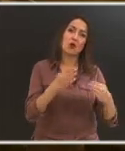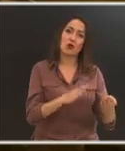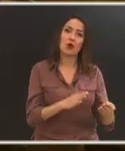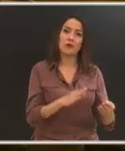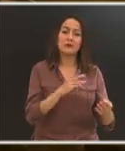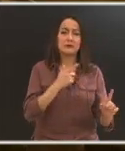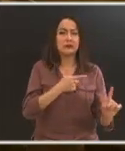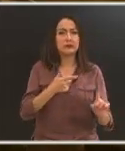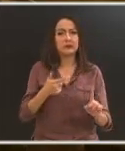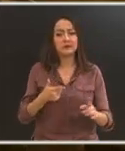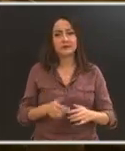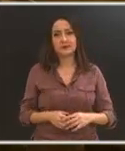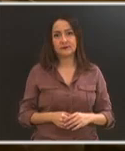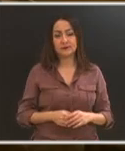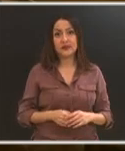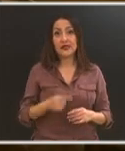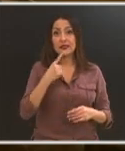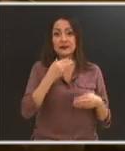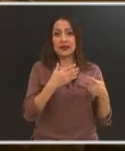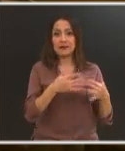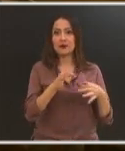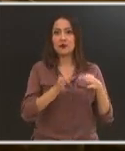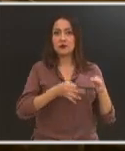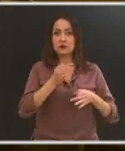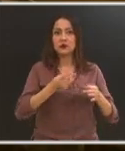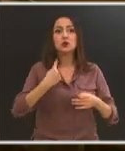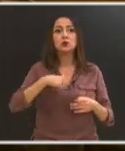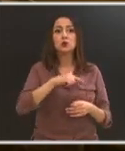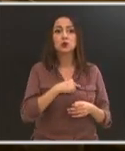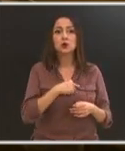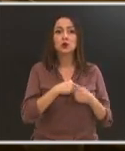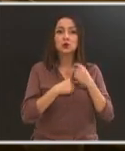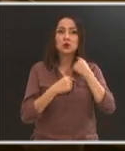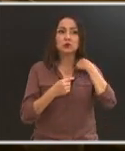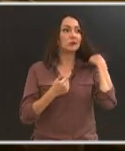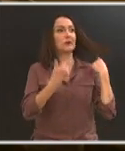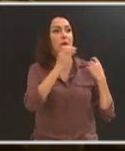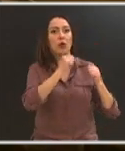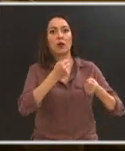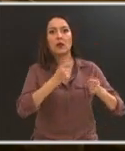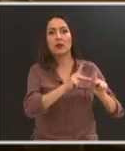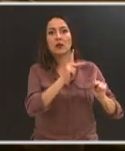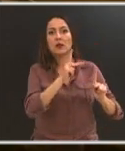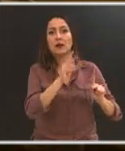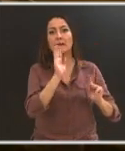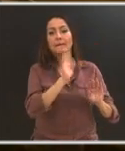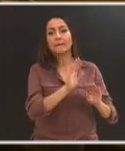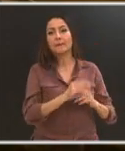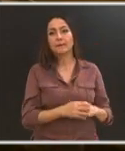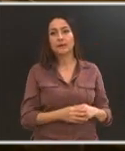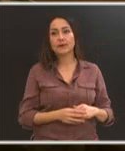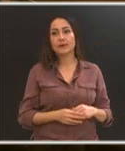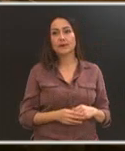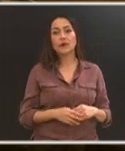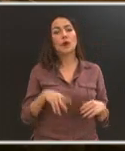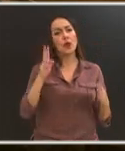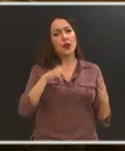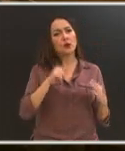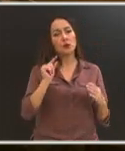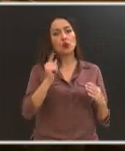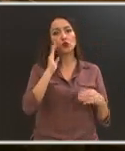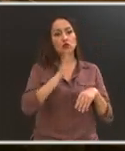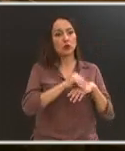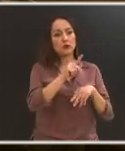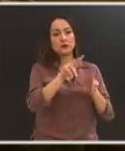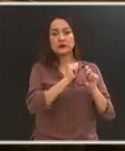de las balas. Según el expediente judicial que nosotros pues hemos tenido la oportunidad de pues leer un poco sobre este